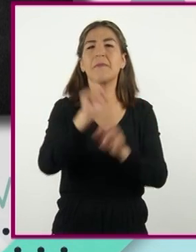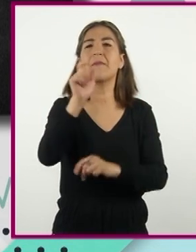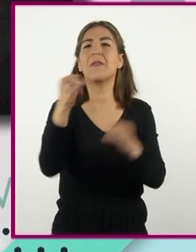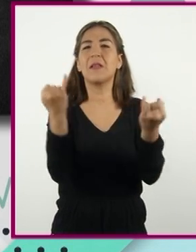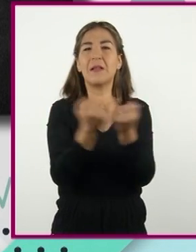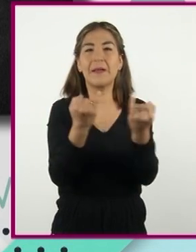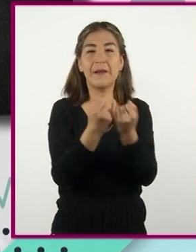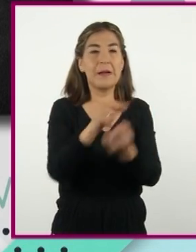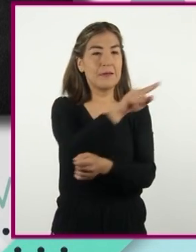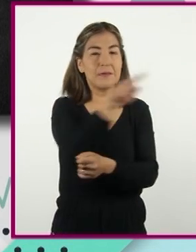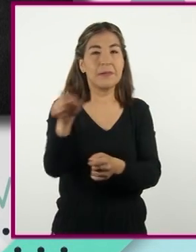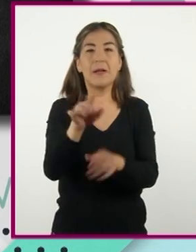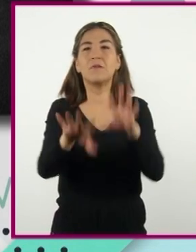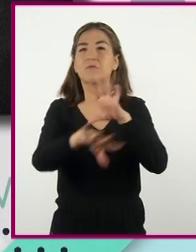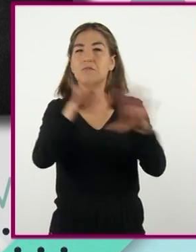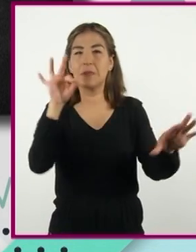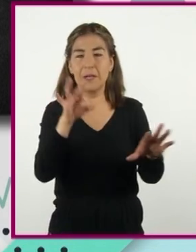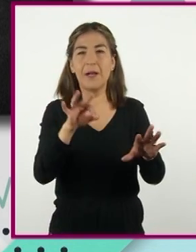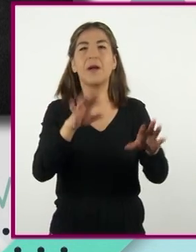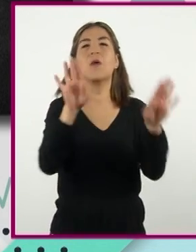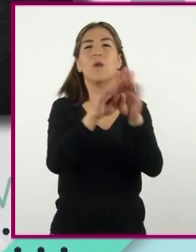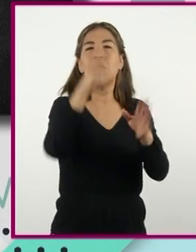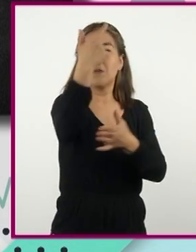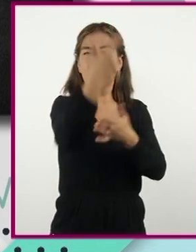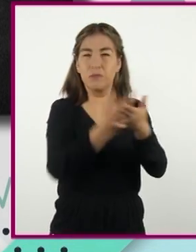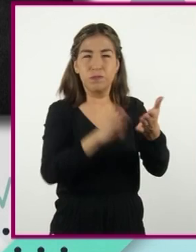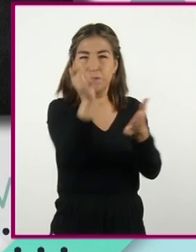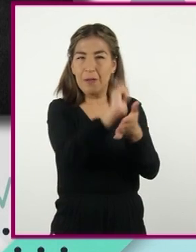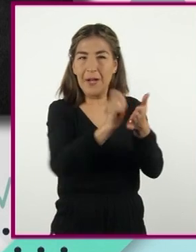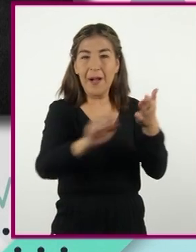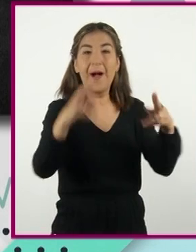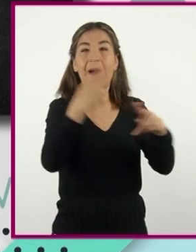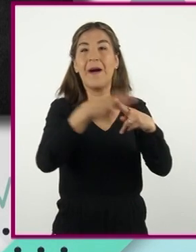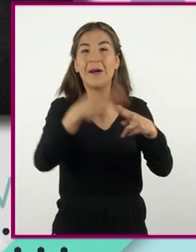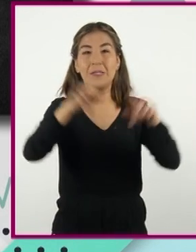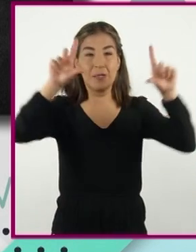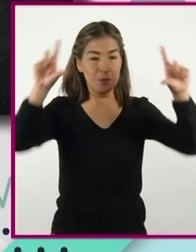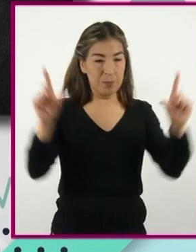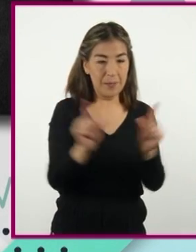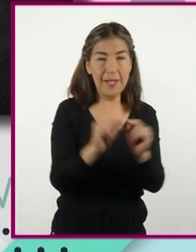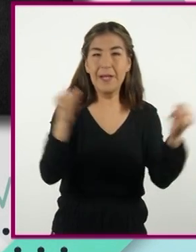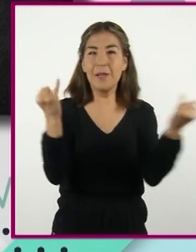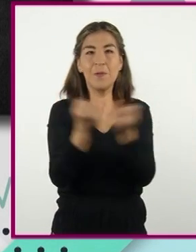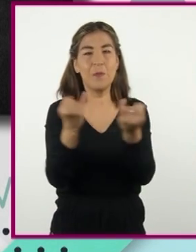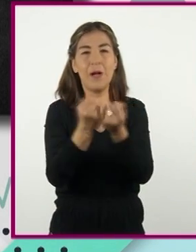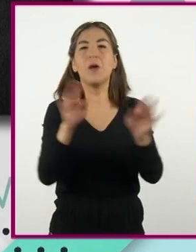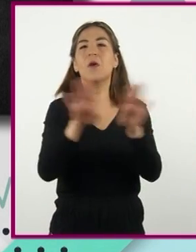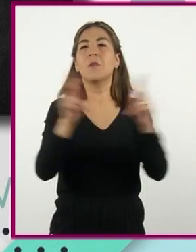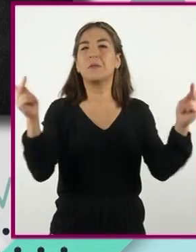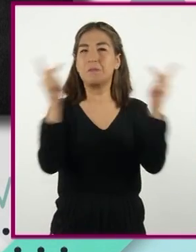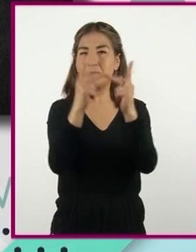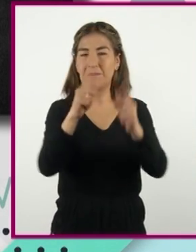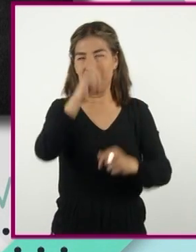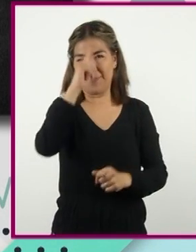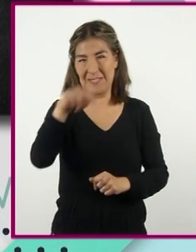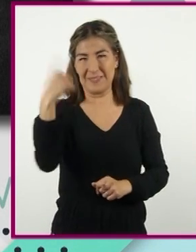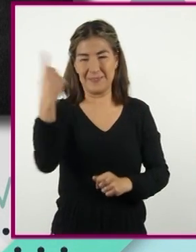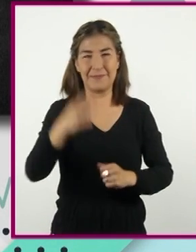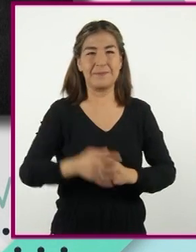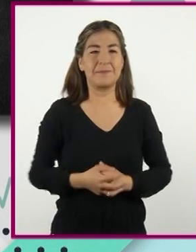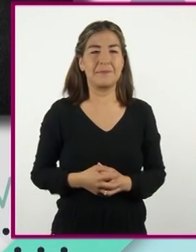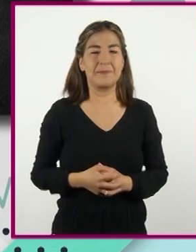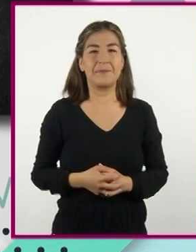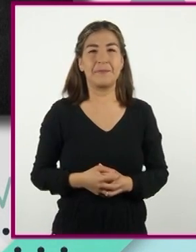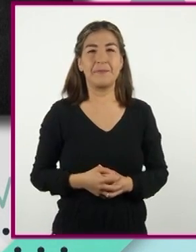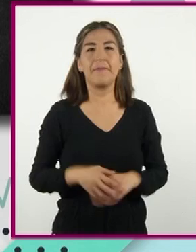que encontraron y hacemos operaciones hasta obtener una igualdad simple que podamos comprobar con facilidad.